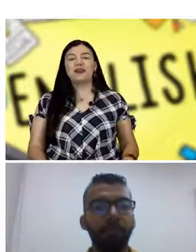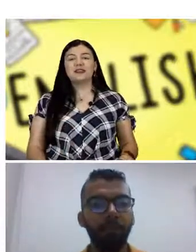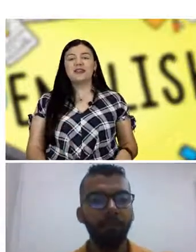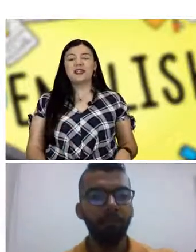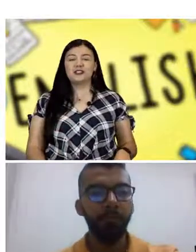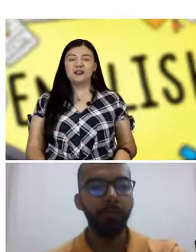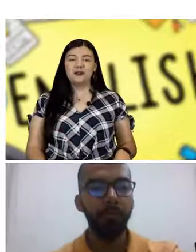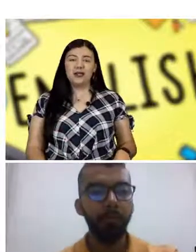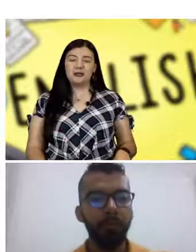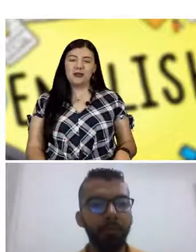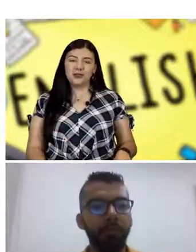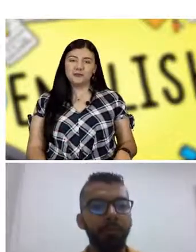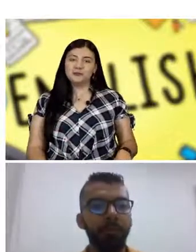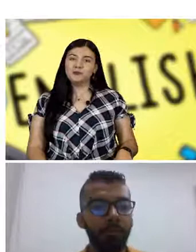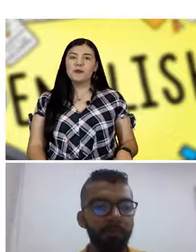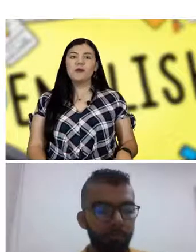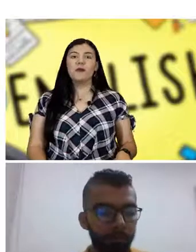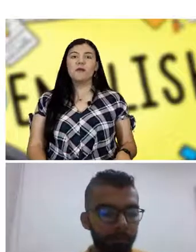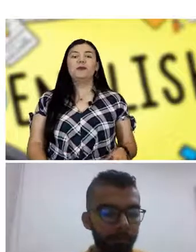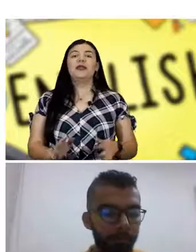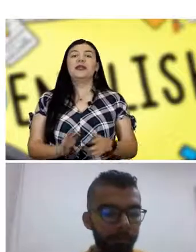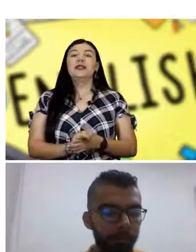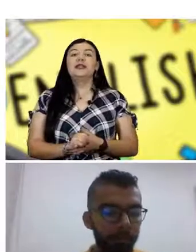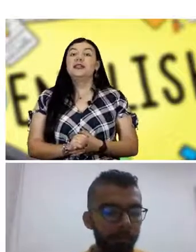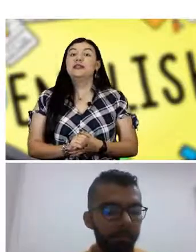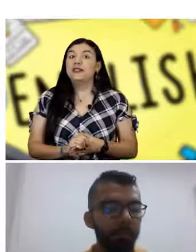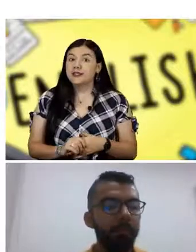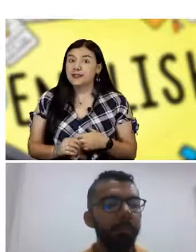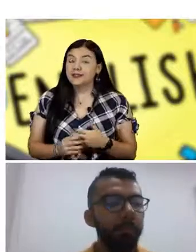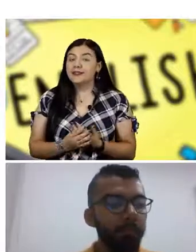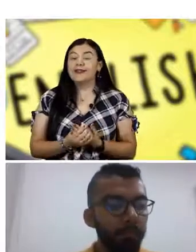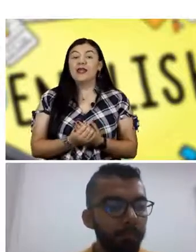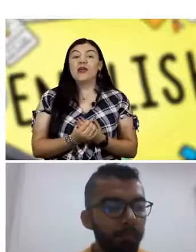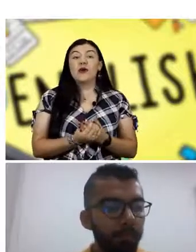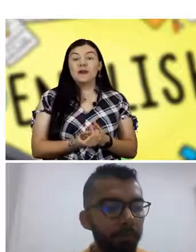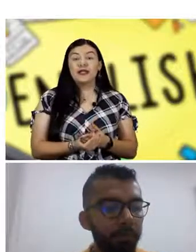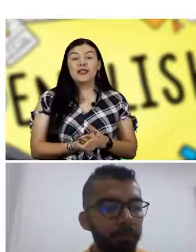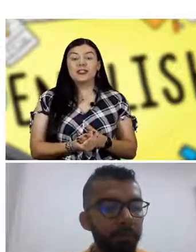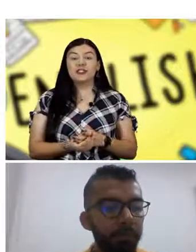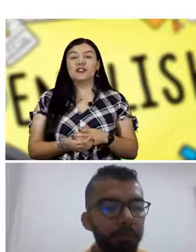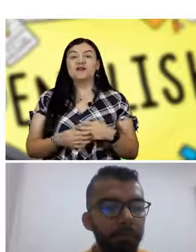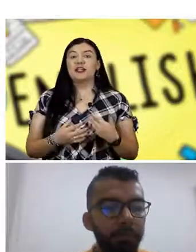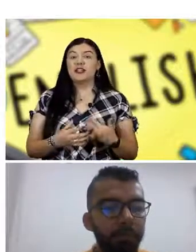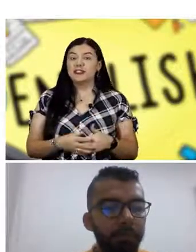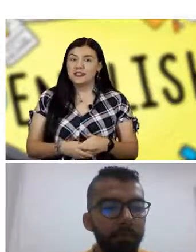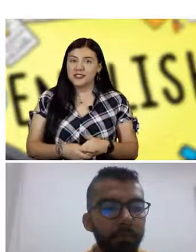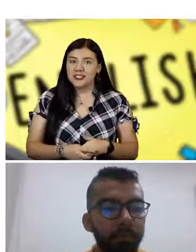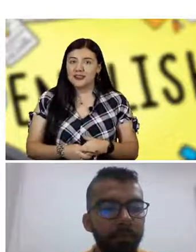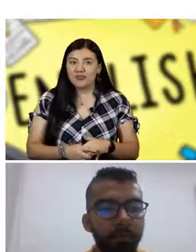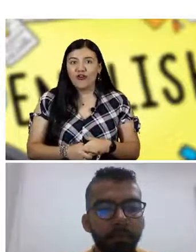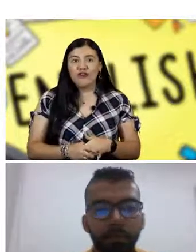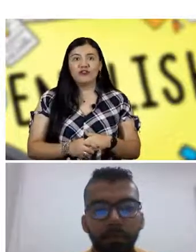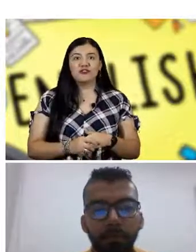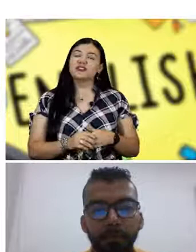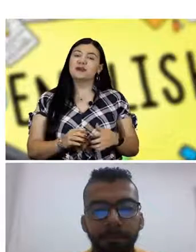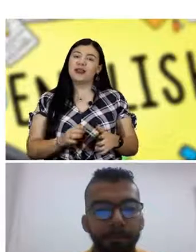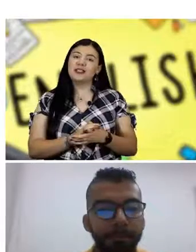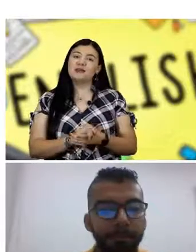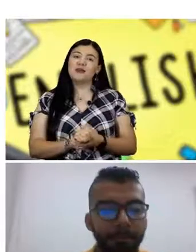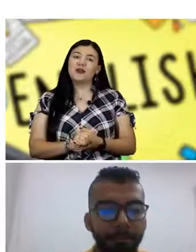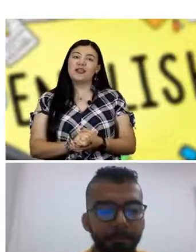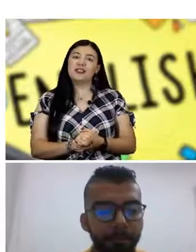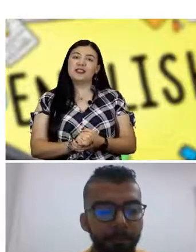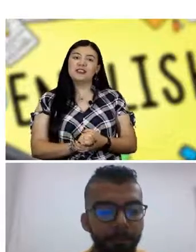So congratulations to Emily. Muy bien. De igual manera, chicos, felicitaciones a todos los